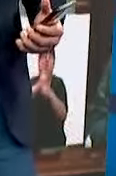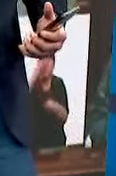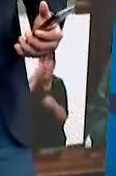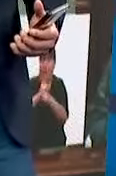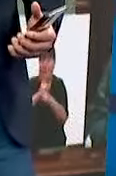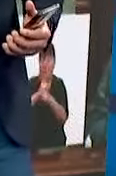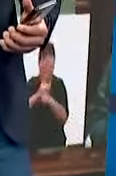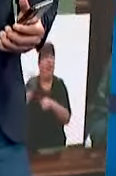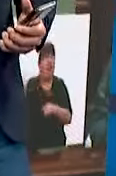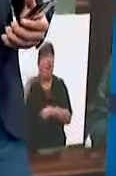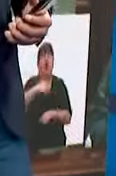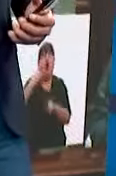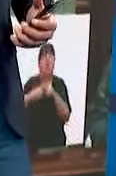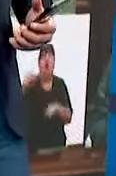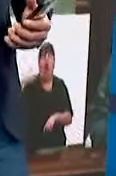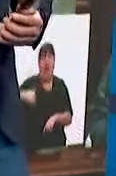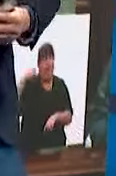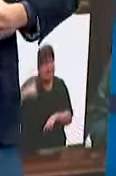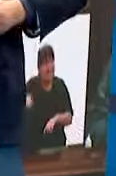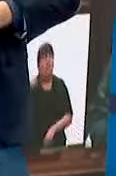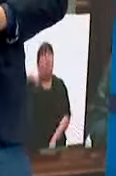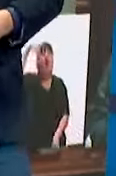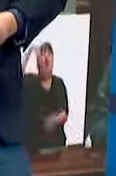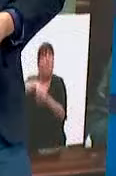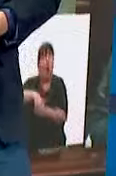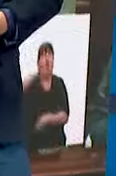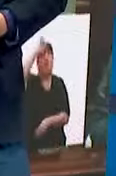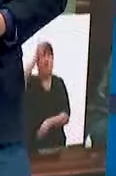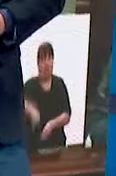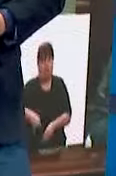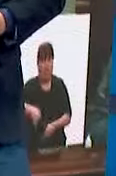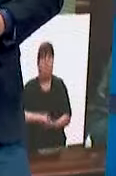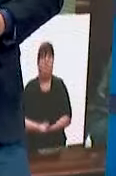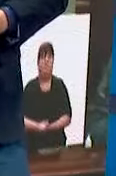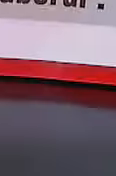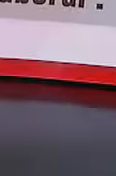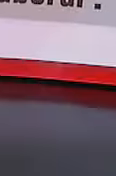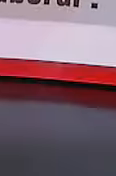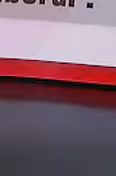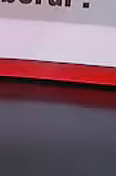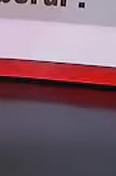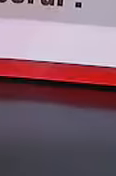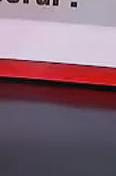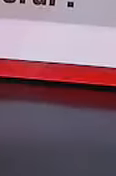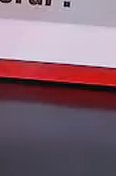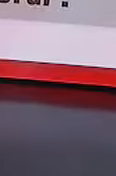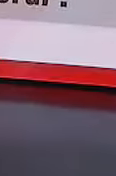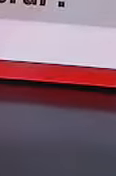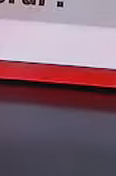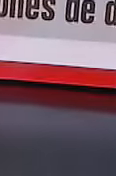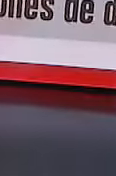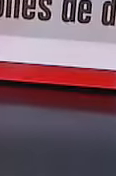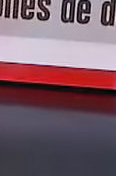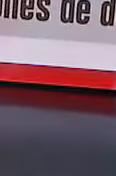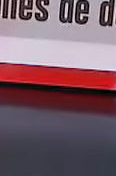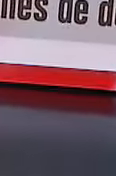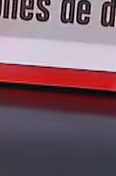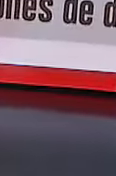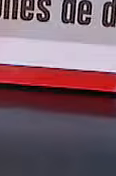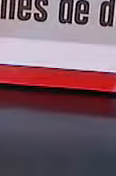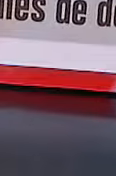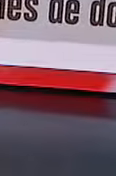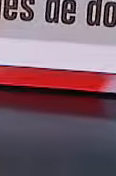5, de 1 a 5, bueno, es 1 año el periodo de prueba. Ahí está, hasta 1 año entonces. Exactamente. Perfecto, ahí está. Creación del fondo de